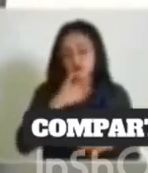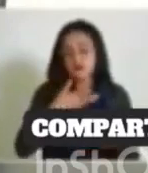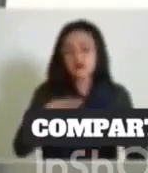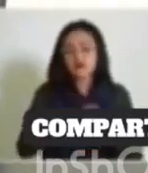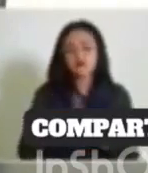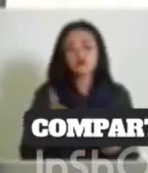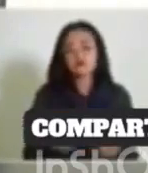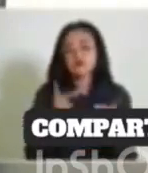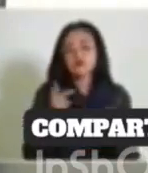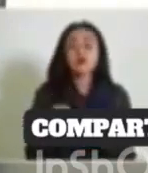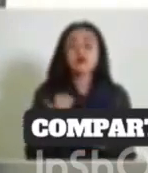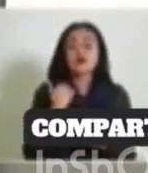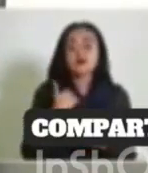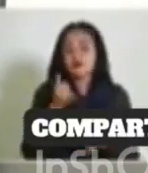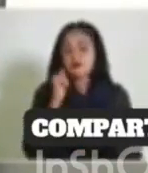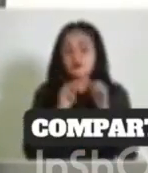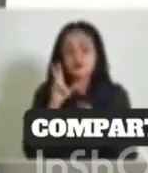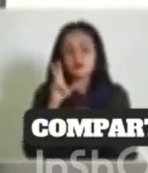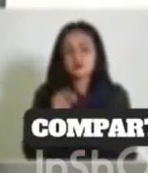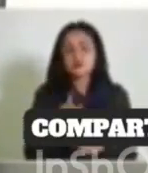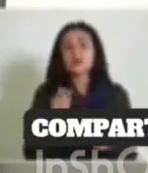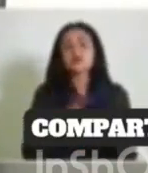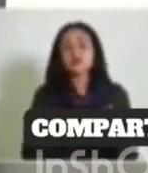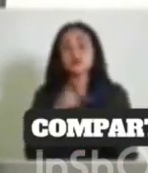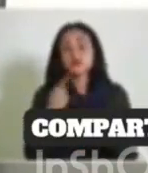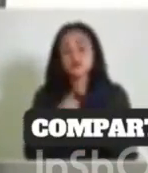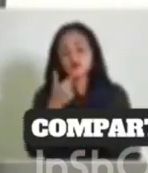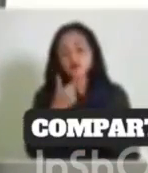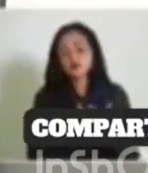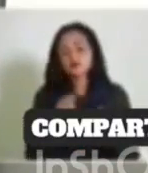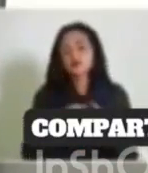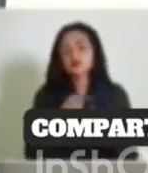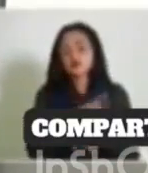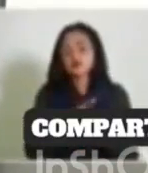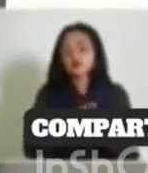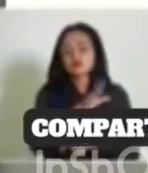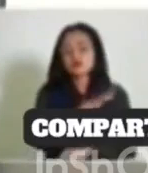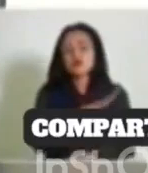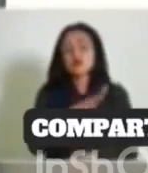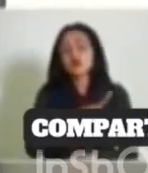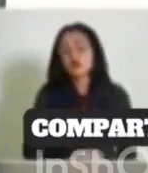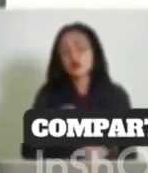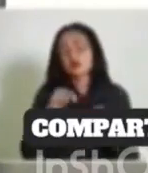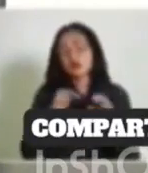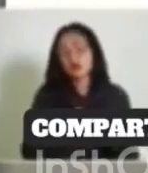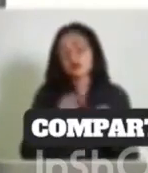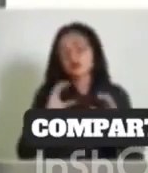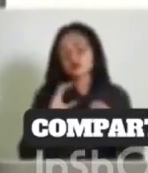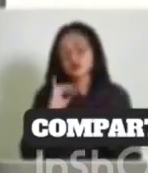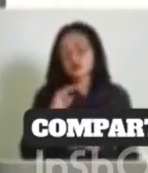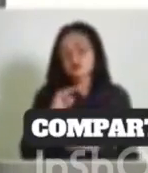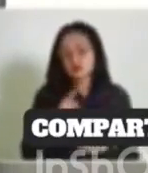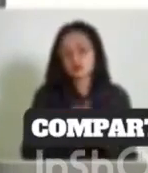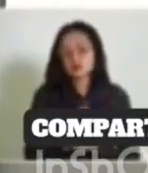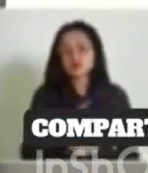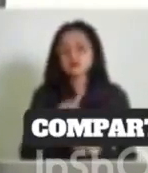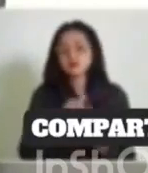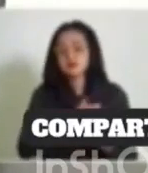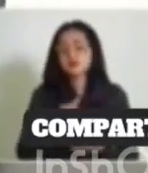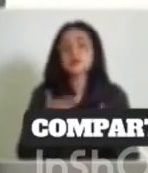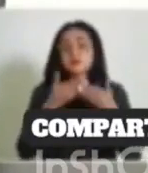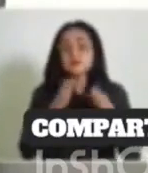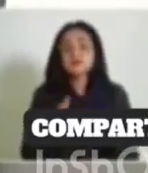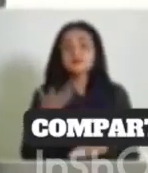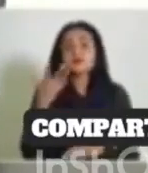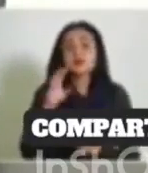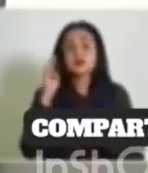sin venta de bebidas alcohólicas y previa validación de su protocolo por parte de la Coordinación General de Protección Civil del Estado. Continúan abiertos